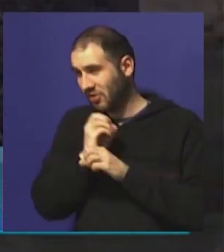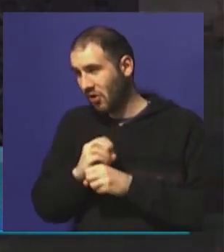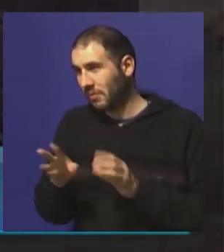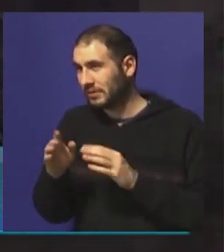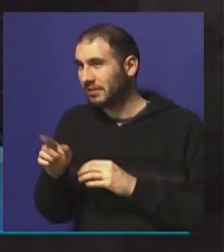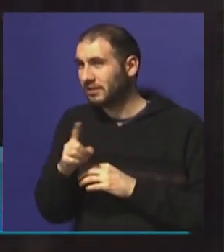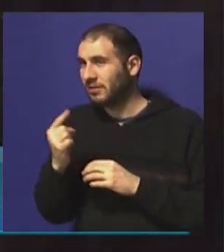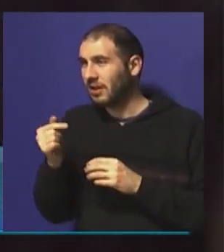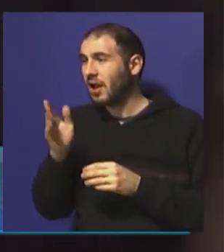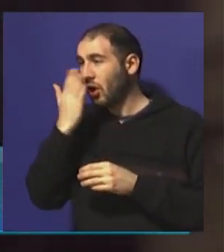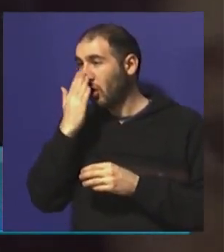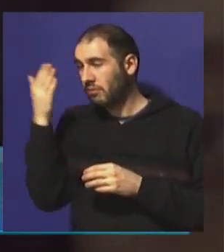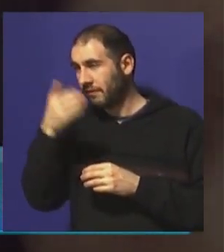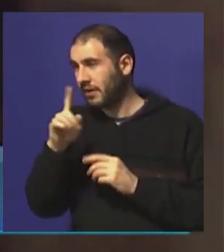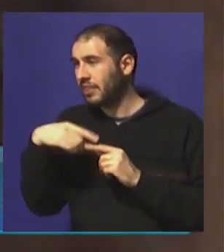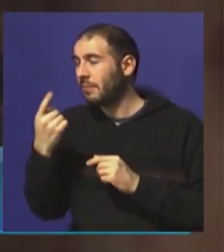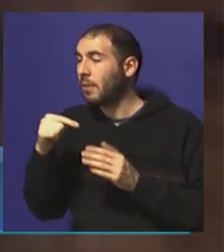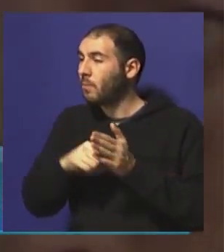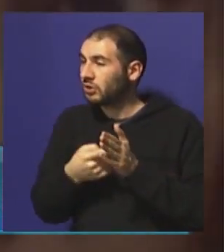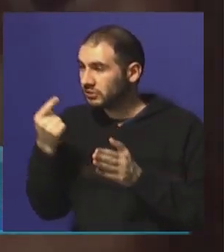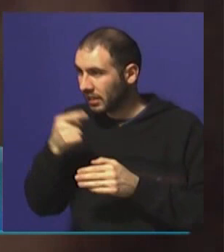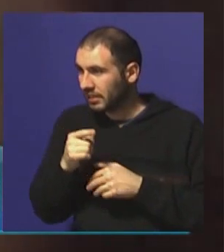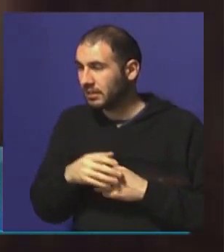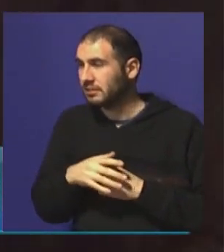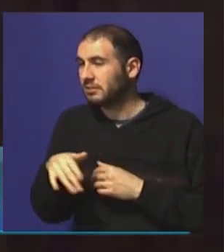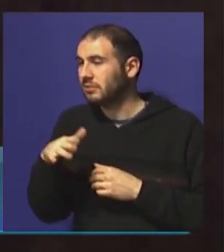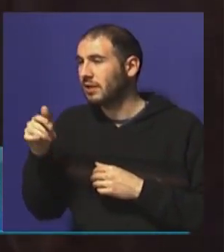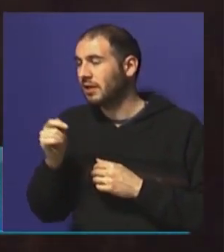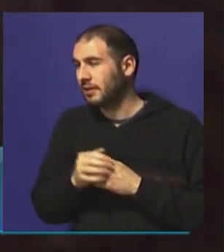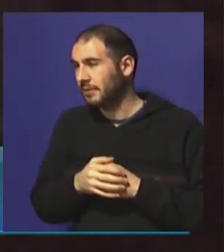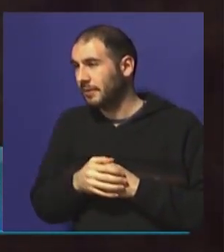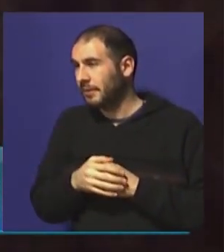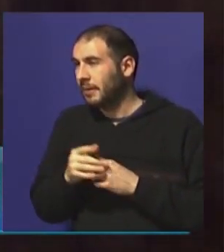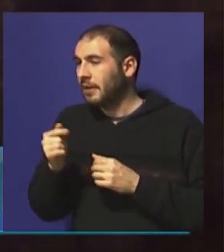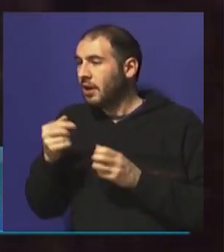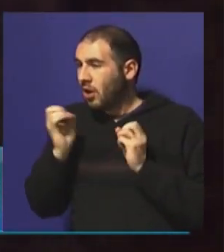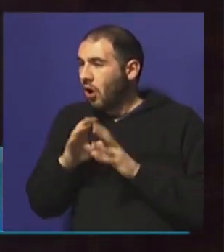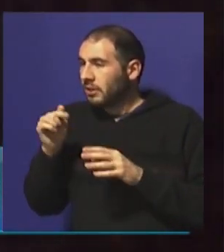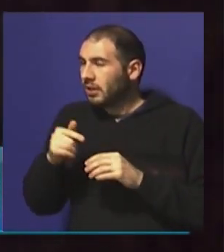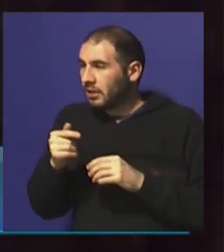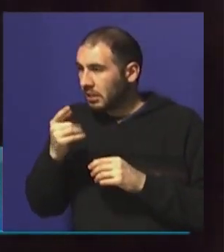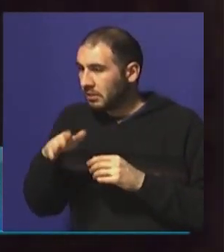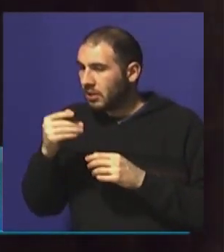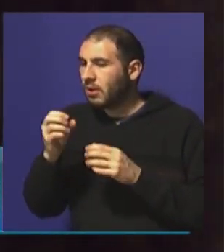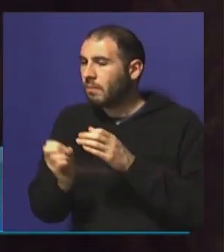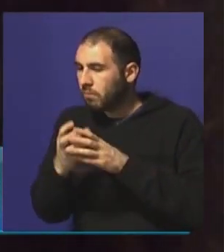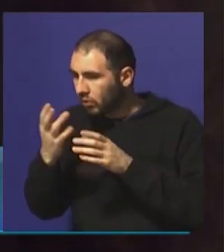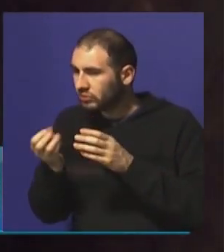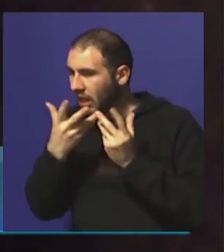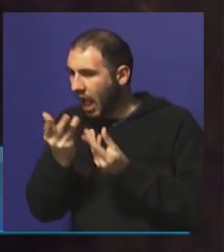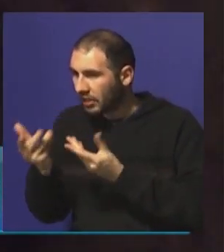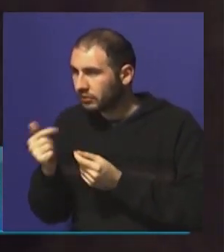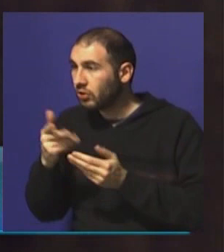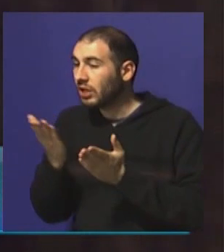me fui primero a estudiar a Córdoba, después acá a Buenos Aires, a la NERC, y empecé siendo meritorio de producción, asistente de producción,